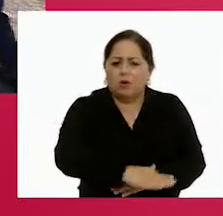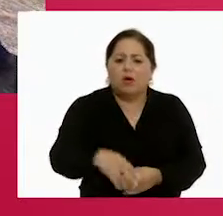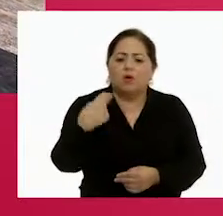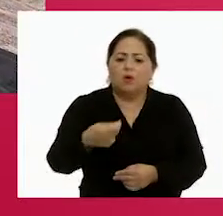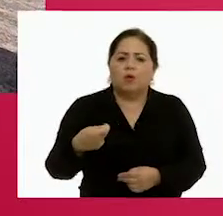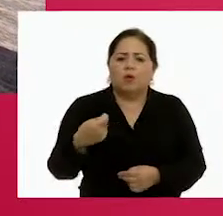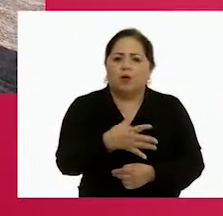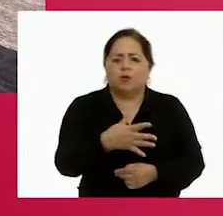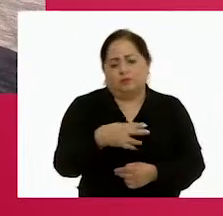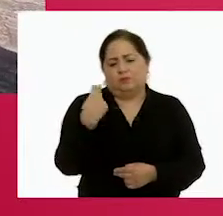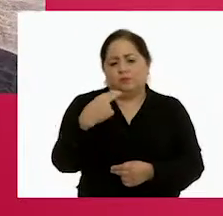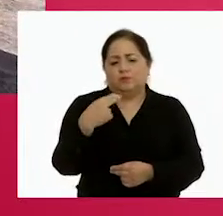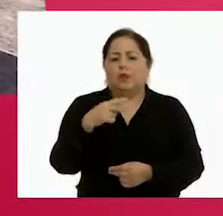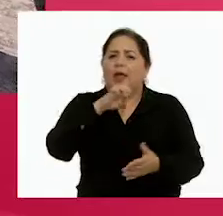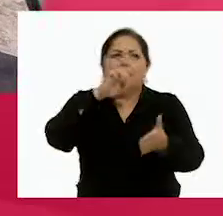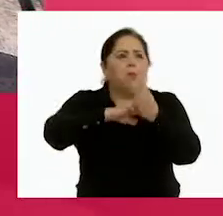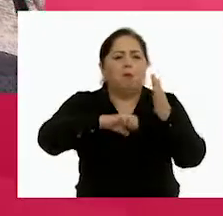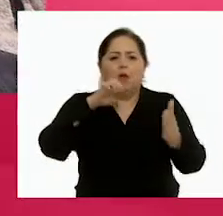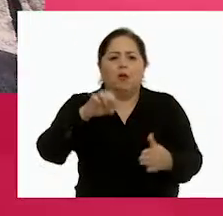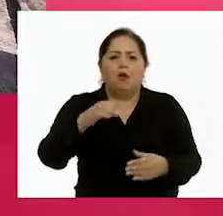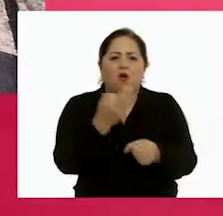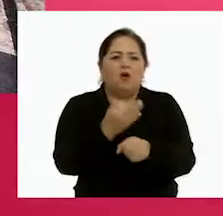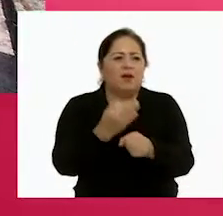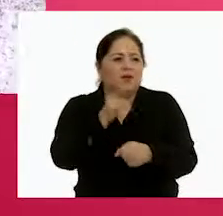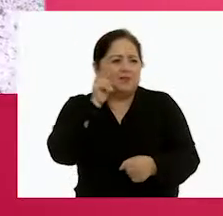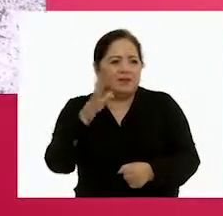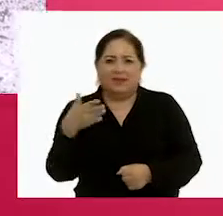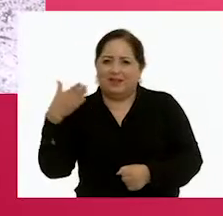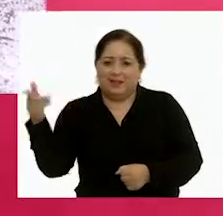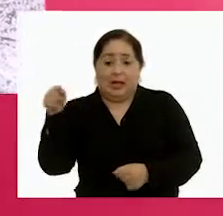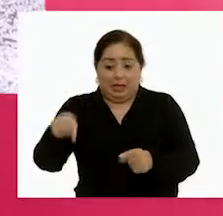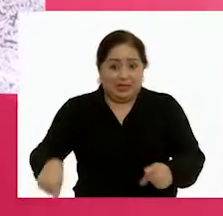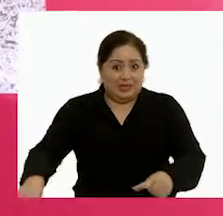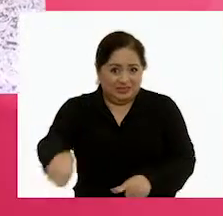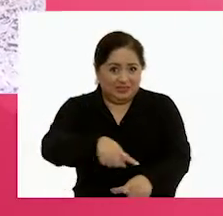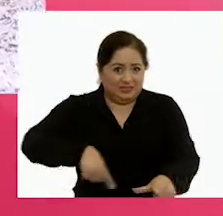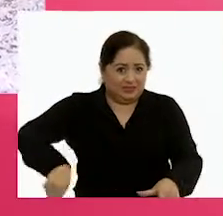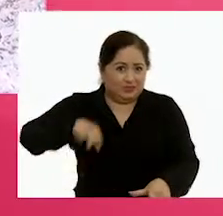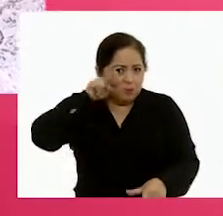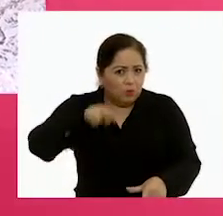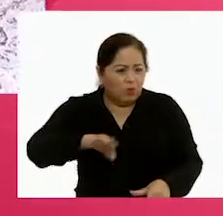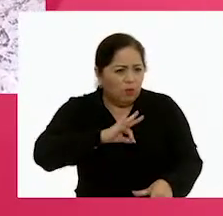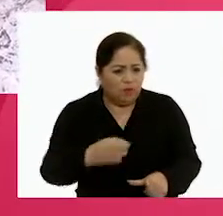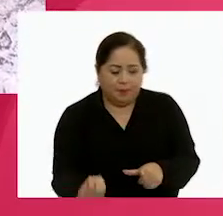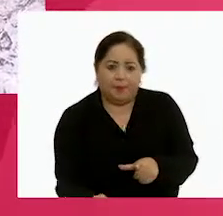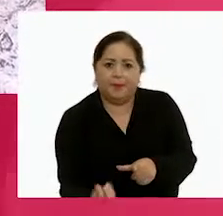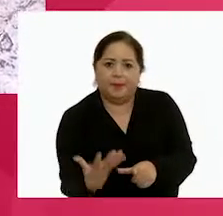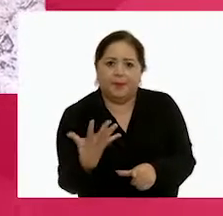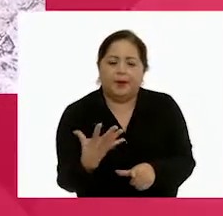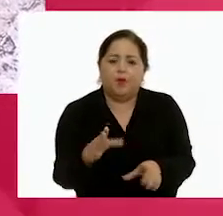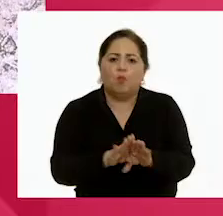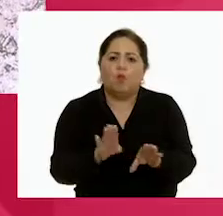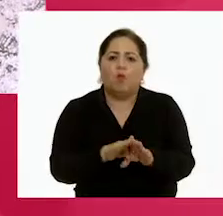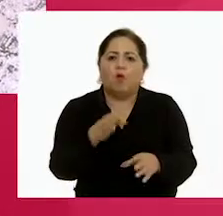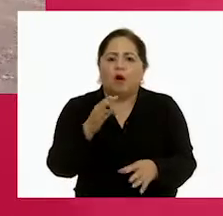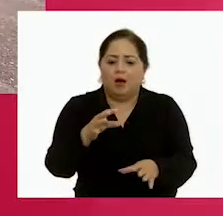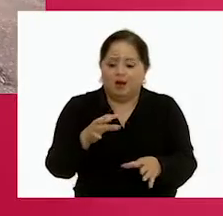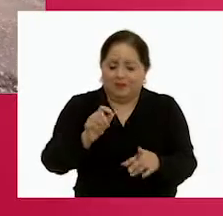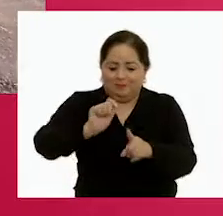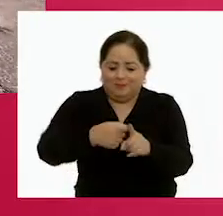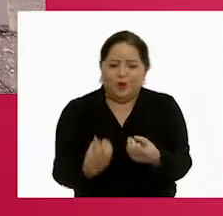llamados tlecuiles, por ejemplo, como el que tenemos de este lado. Ahí por ejemplo, se puede prender una especie de fogata,